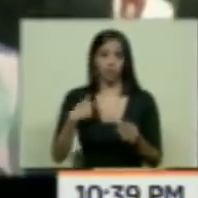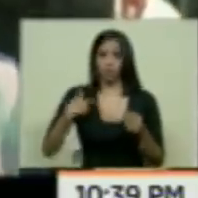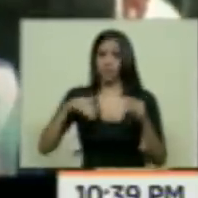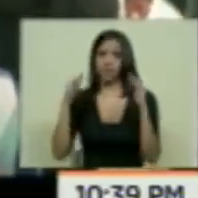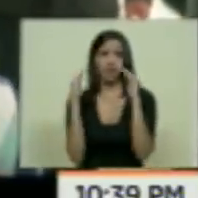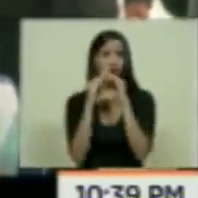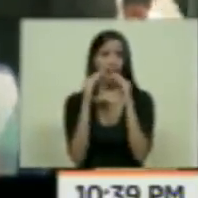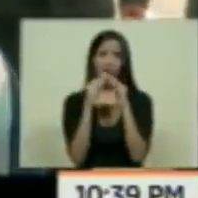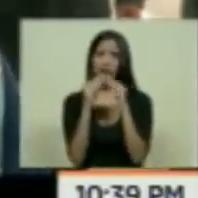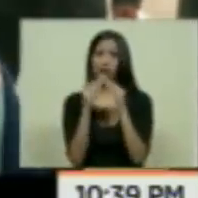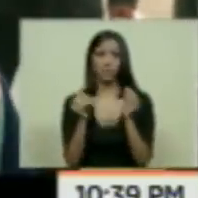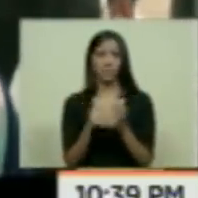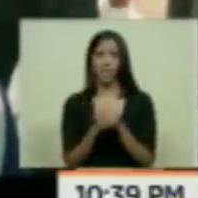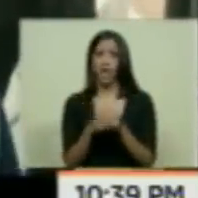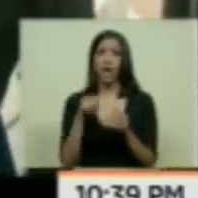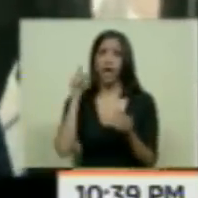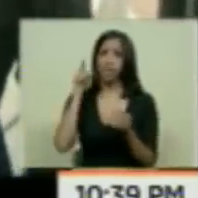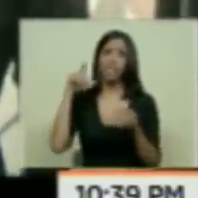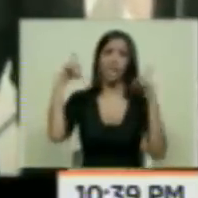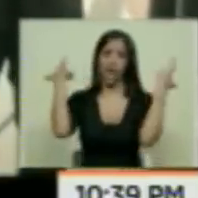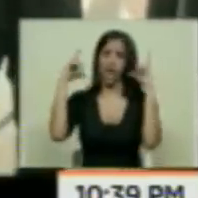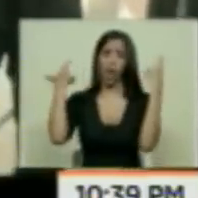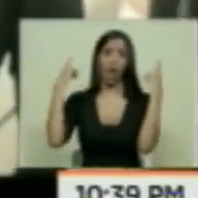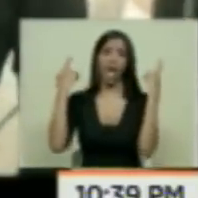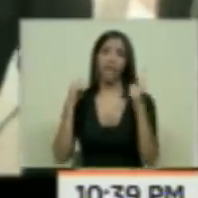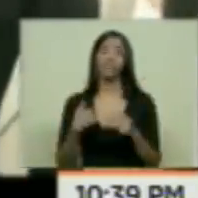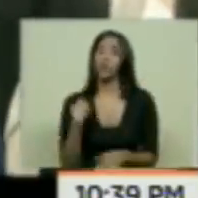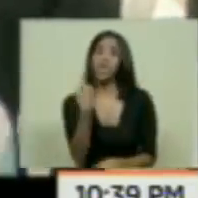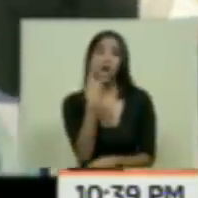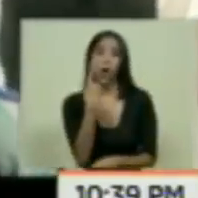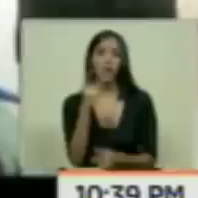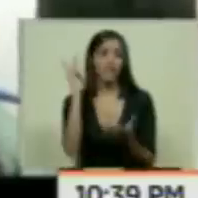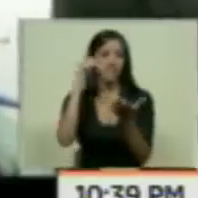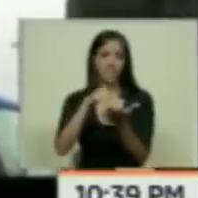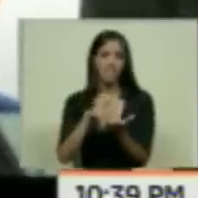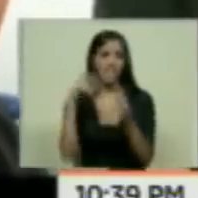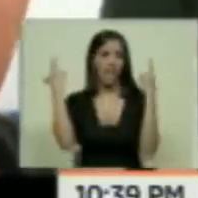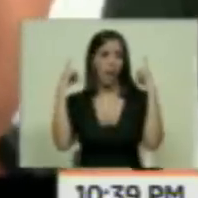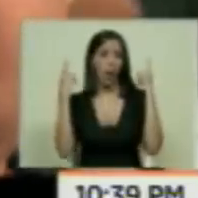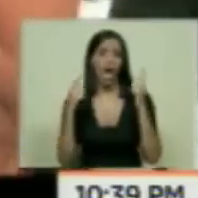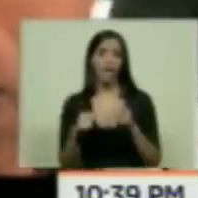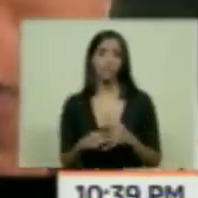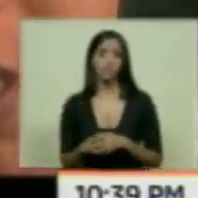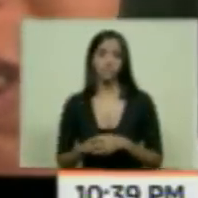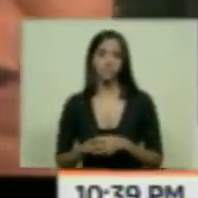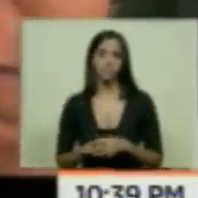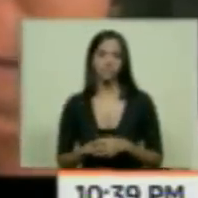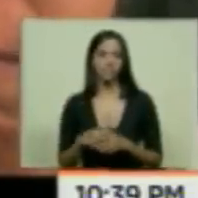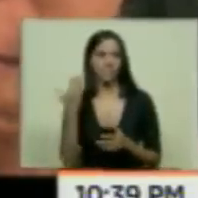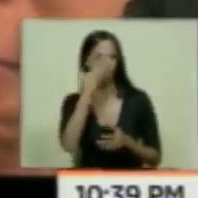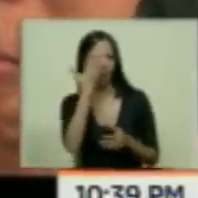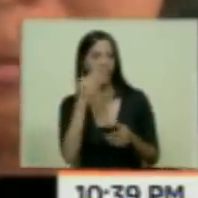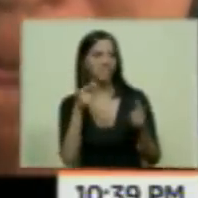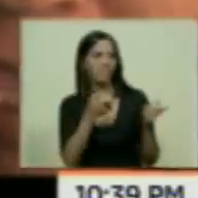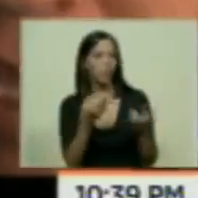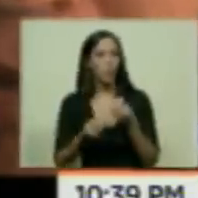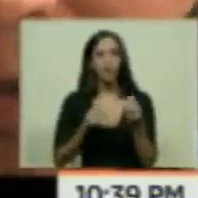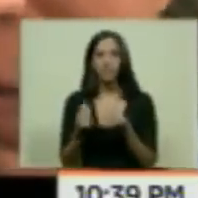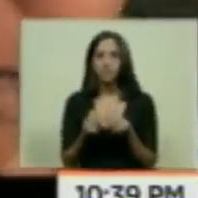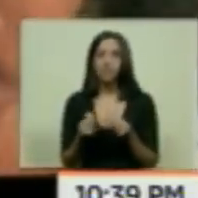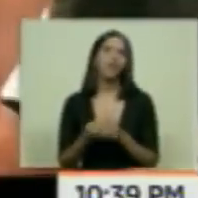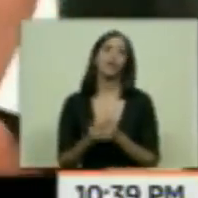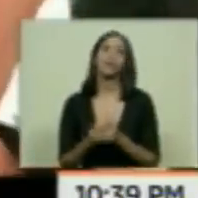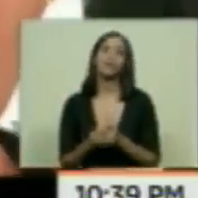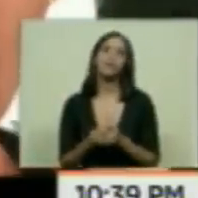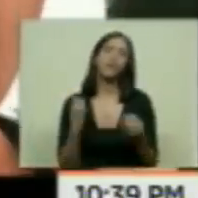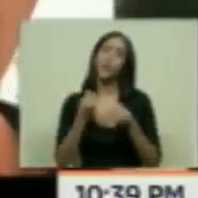bonito tonjado allá en La Guaira. Soy la única que está aquí de La Guaira. Sí. ¿Qué le parece cómo ha sido el trato? ¿Cómo